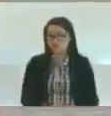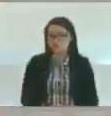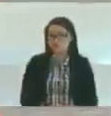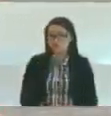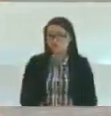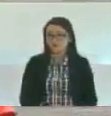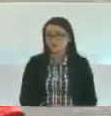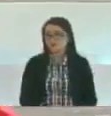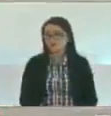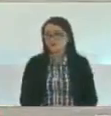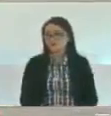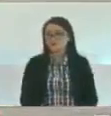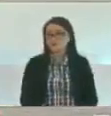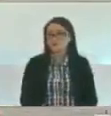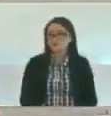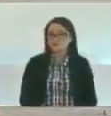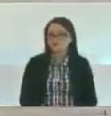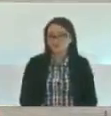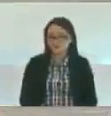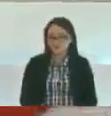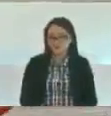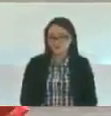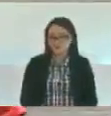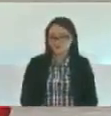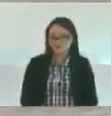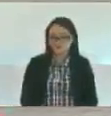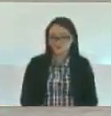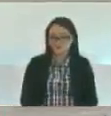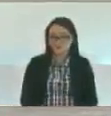Yo no vengo de las cúpulas y las élites,